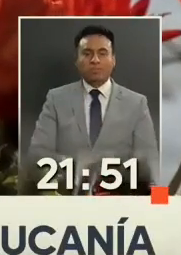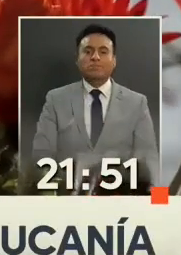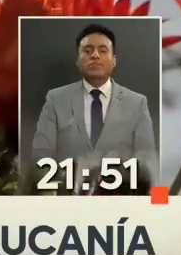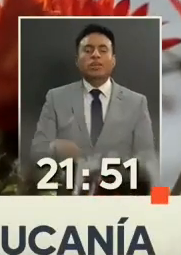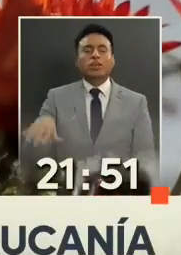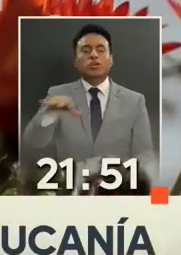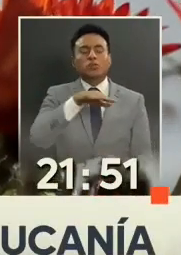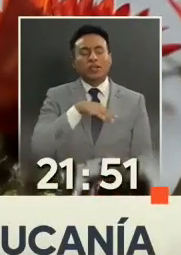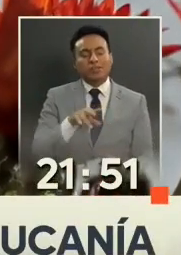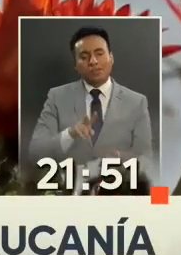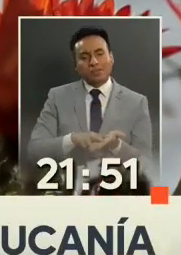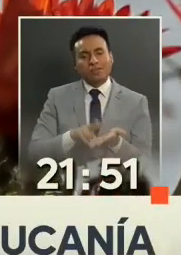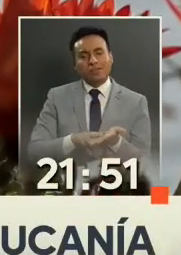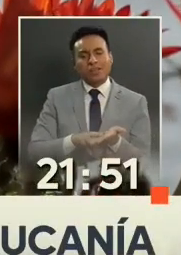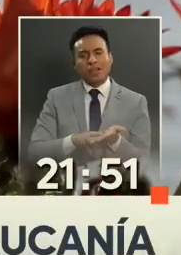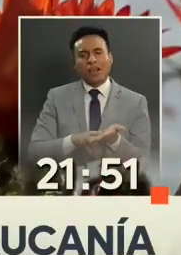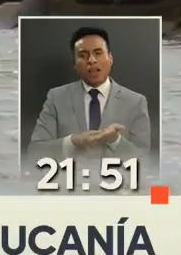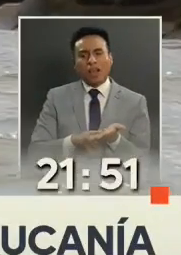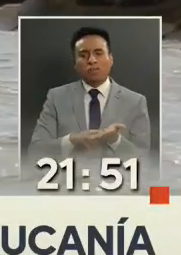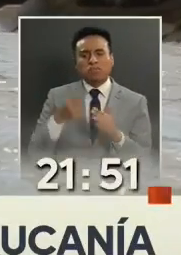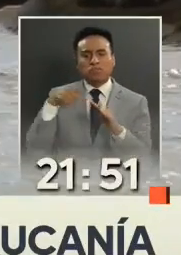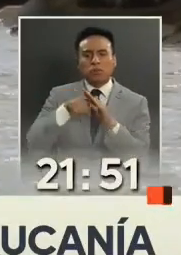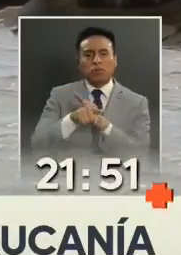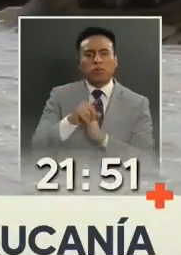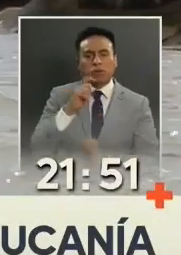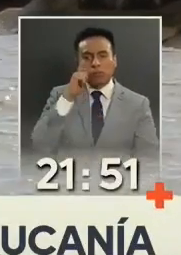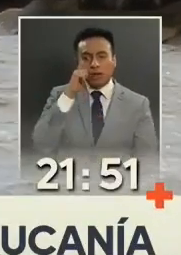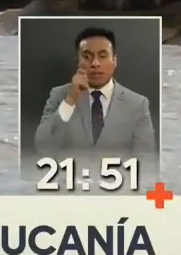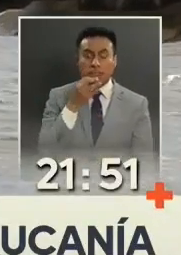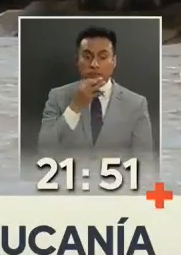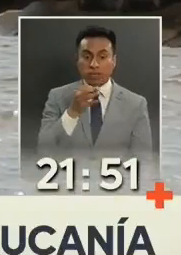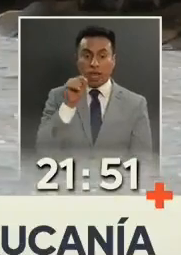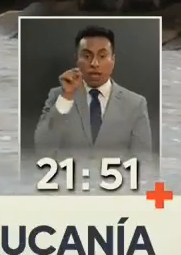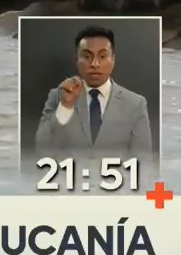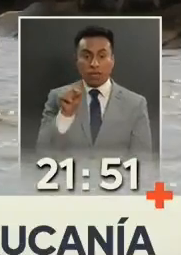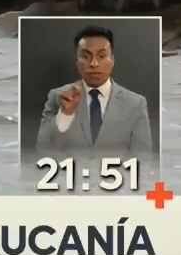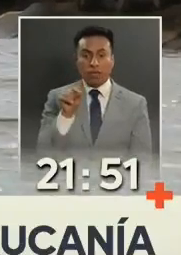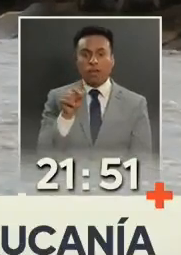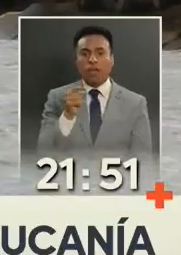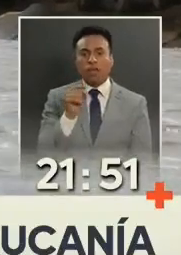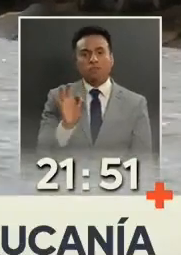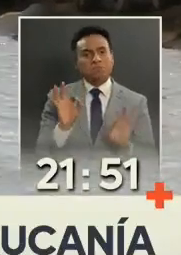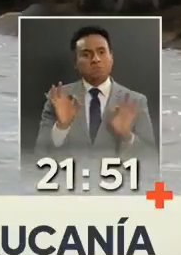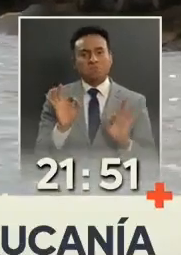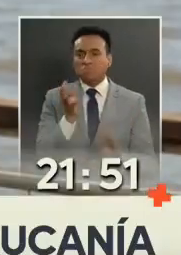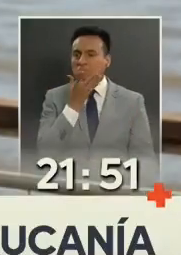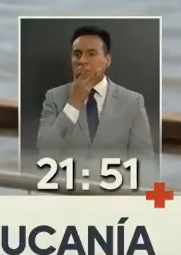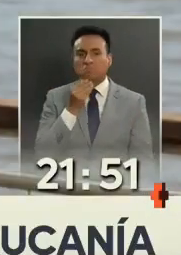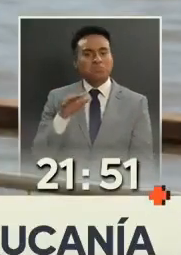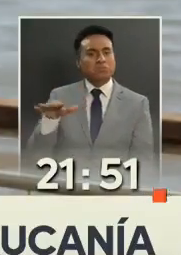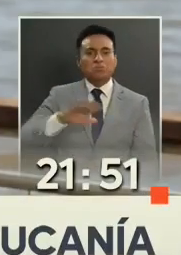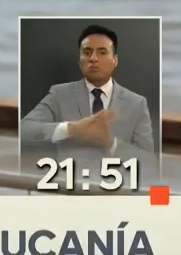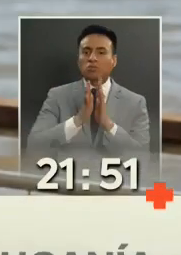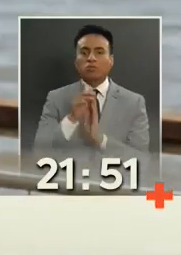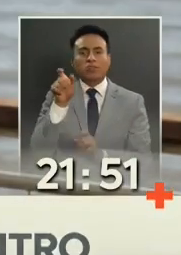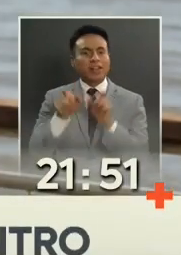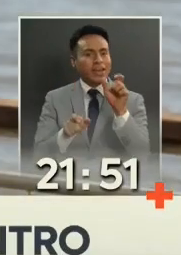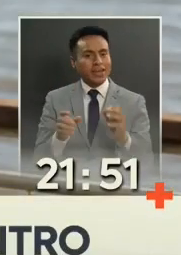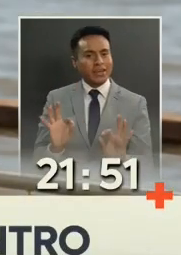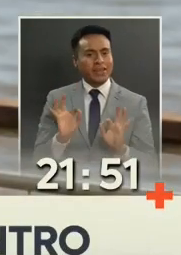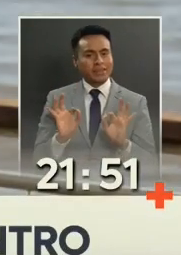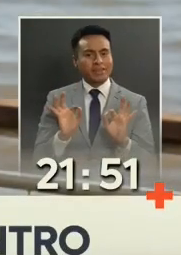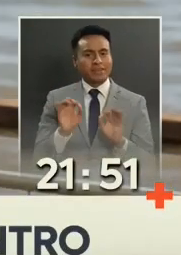muy atrás mano, como se dice. Acá es muy agradable todo, la gente muy,